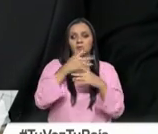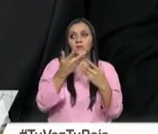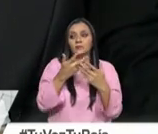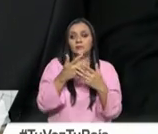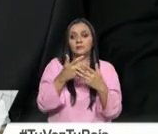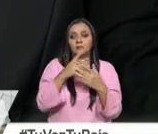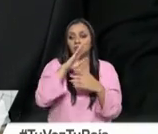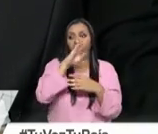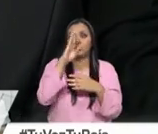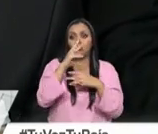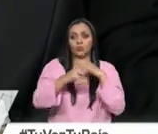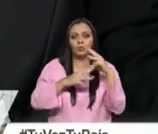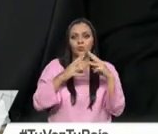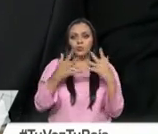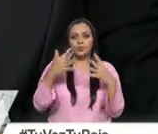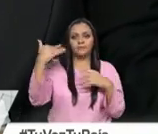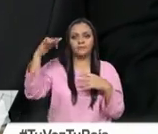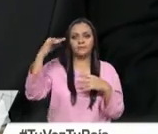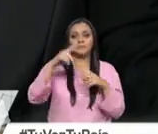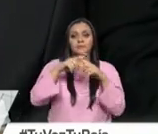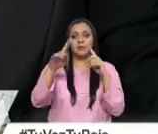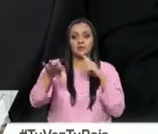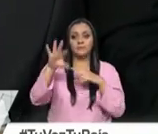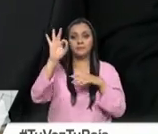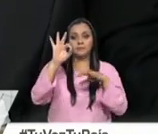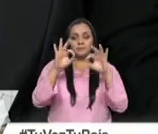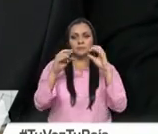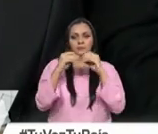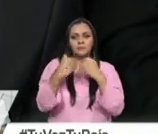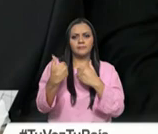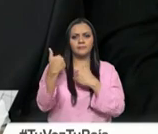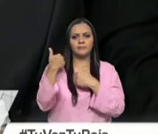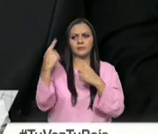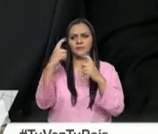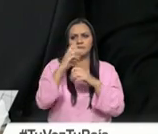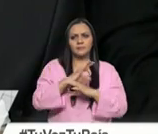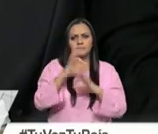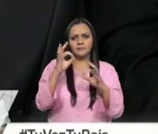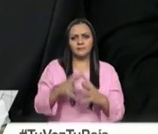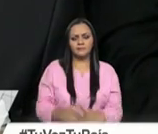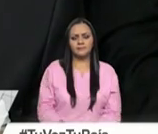otra en el mundo. Pero en este caso, la detección y la atribución no fue tan difícil.